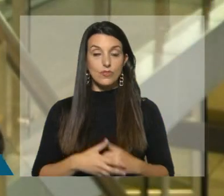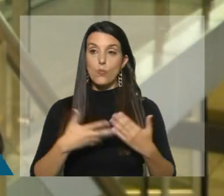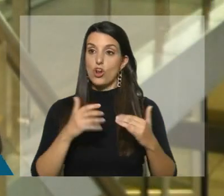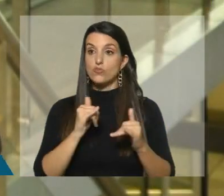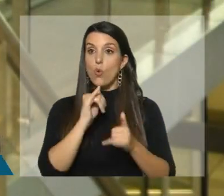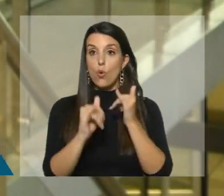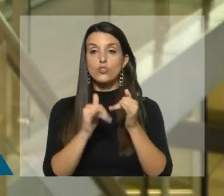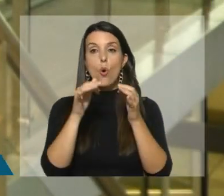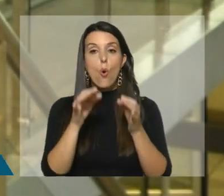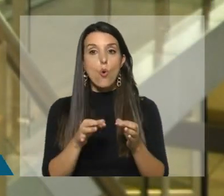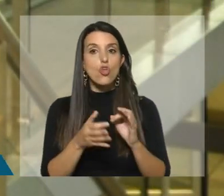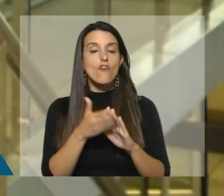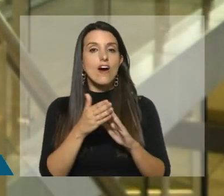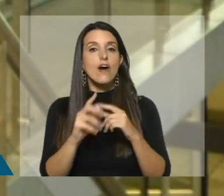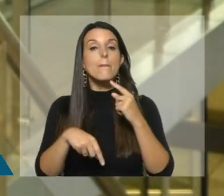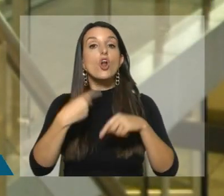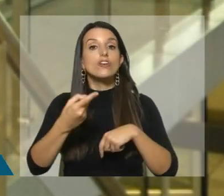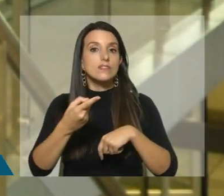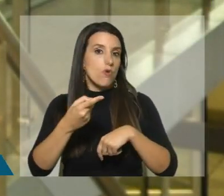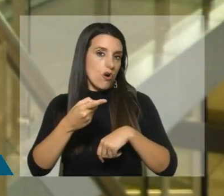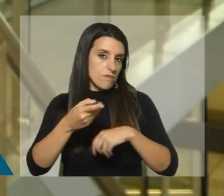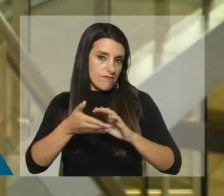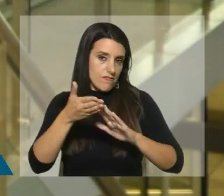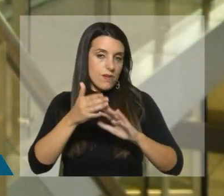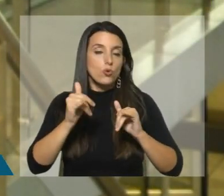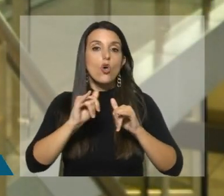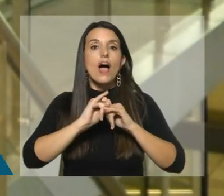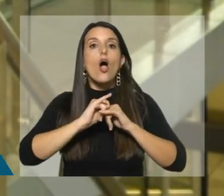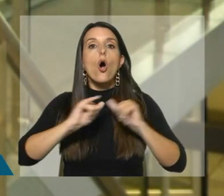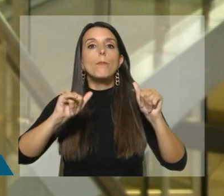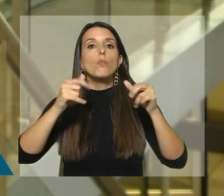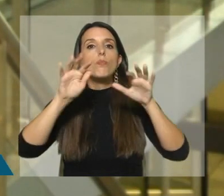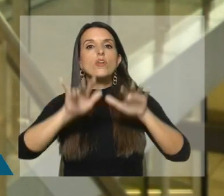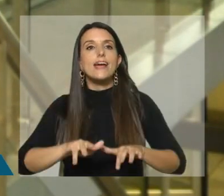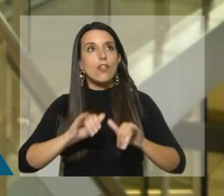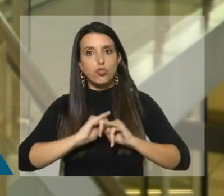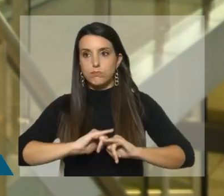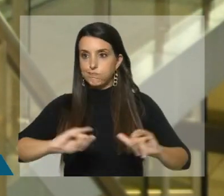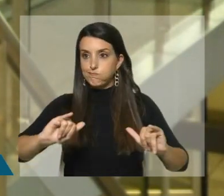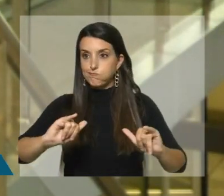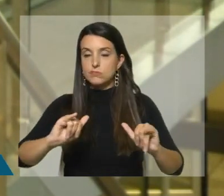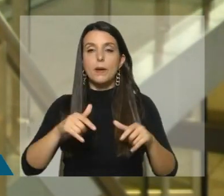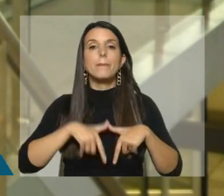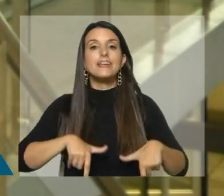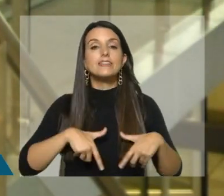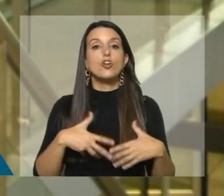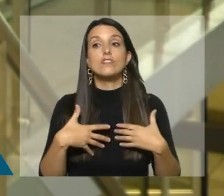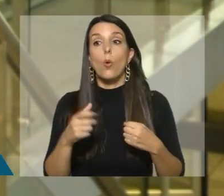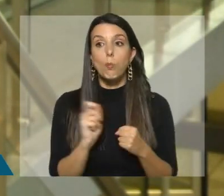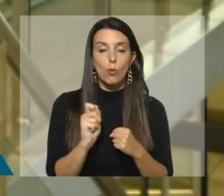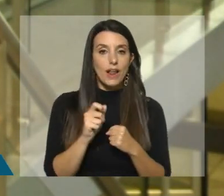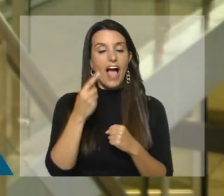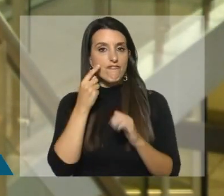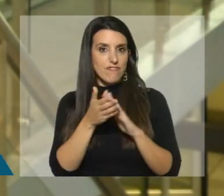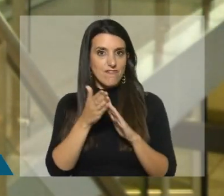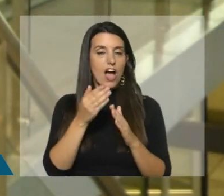Bueno, se espera justamente que en las próximas horas se emita un comunicado de parte del Ministerio de Salud Pública donde se